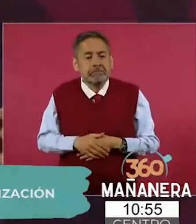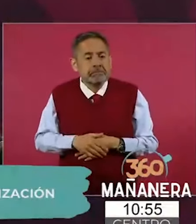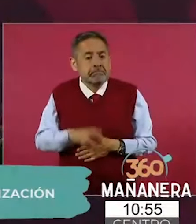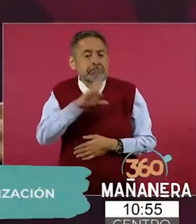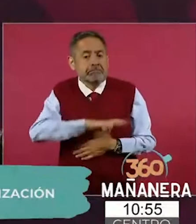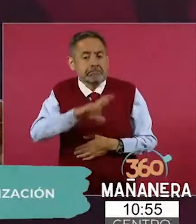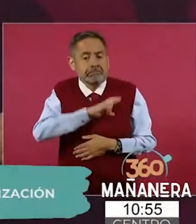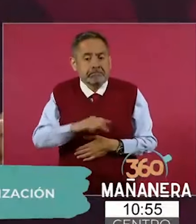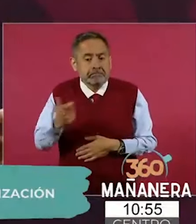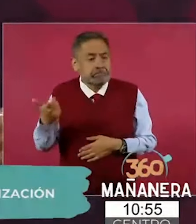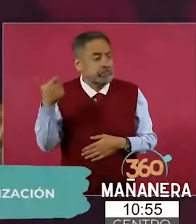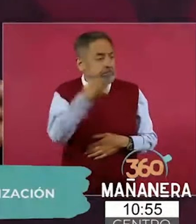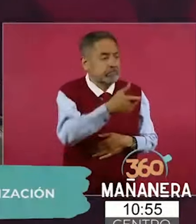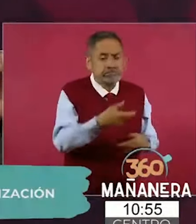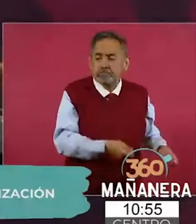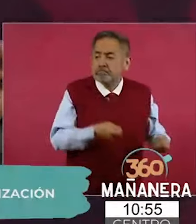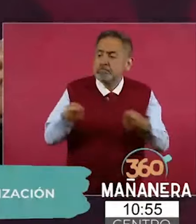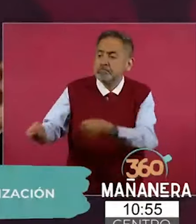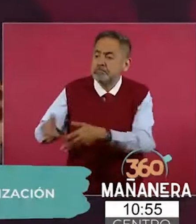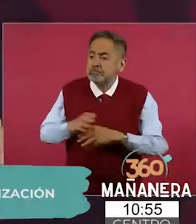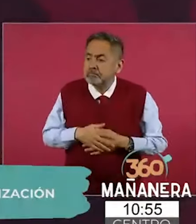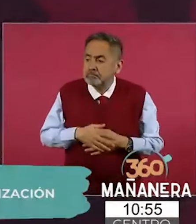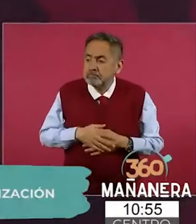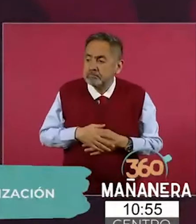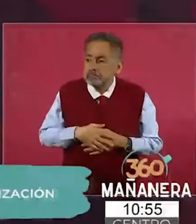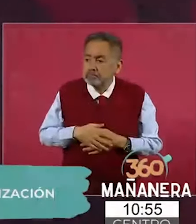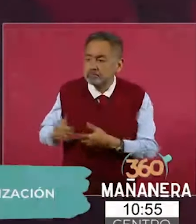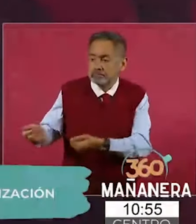privatización, le llaman subrogación,